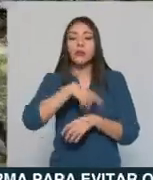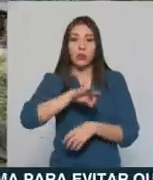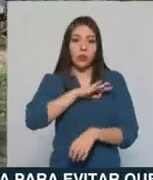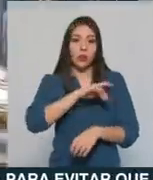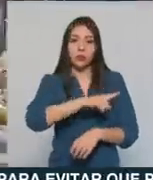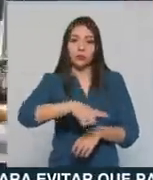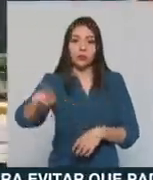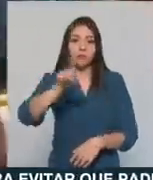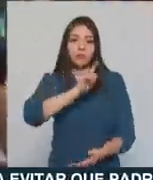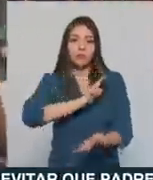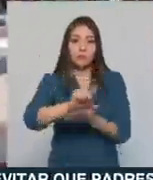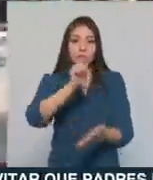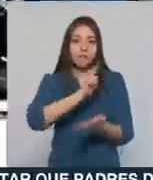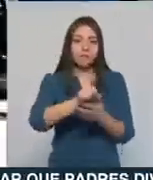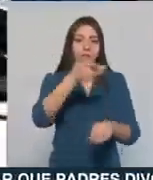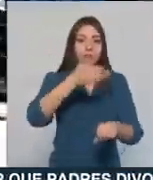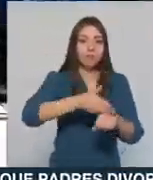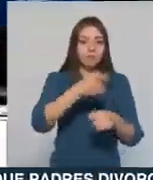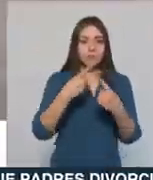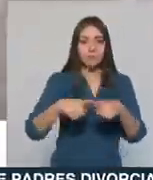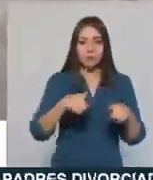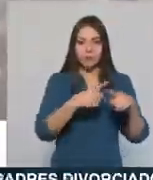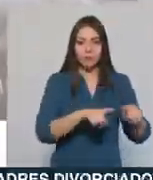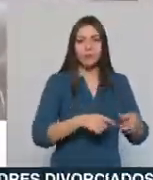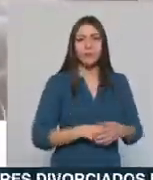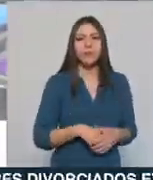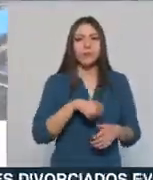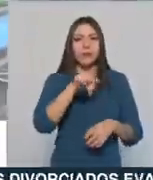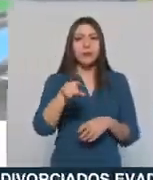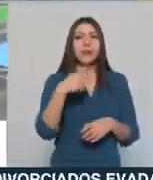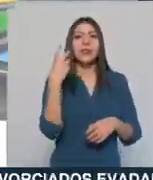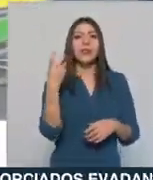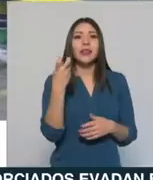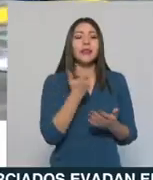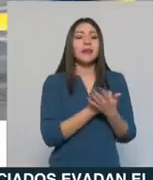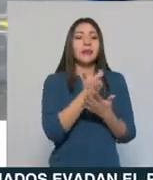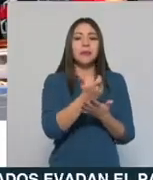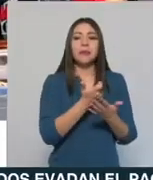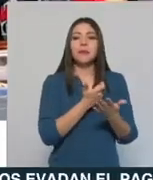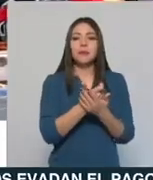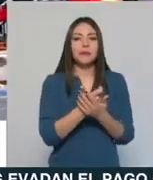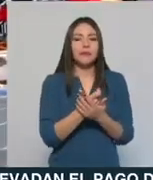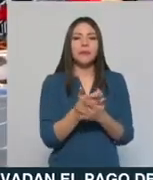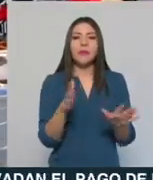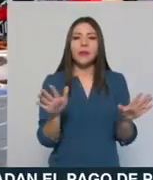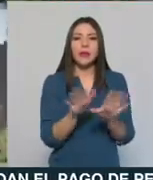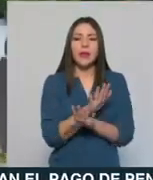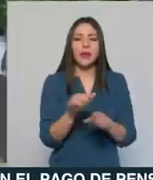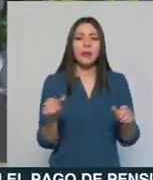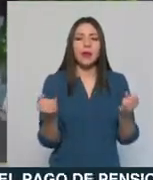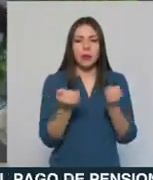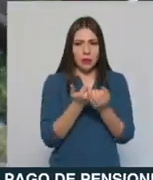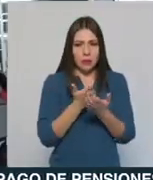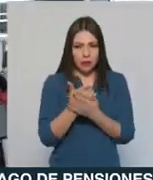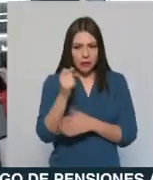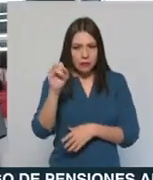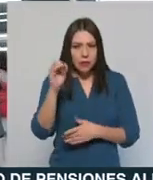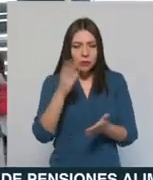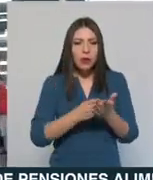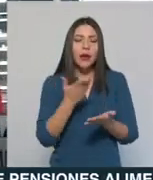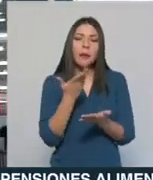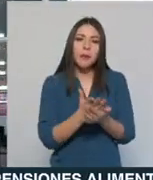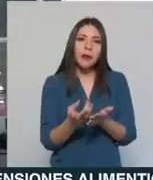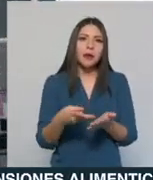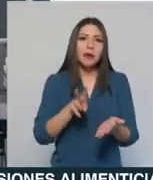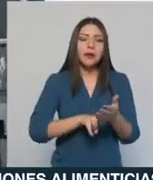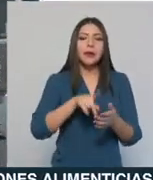El trabajo comunitario como una alternativa a la sanción económica es el eje principal de la nueva Ley de Cultura Cívica. El